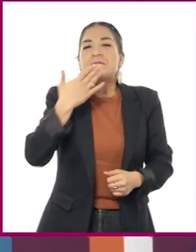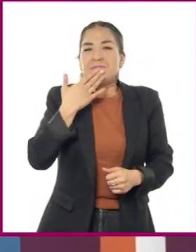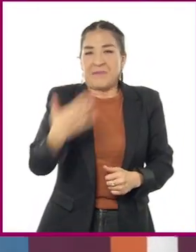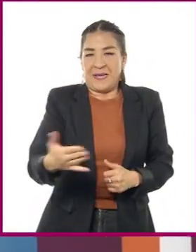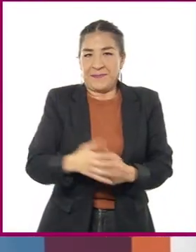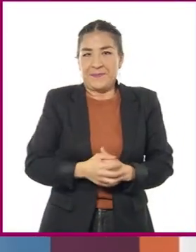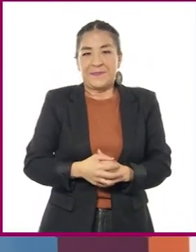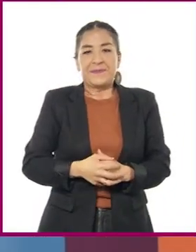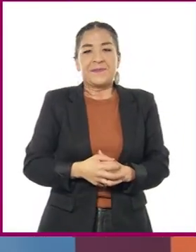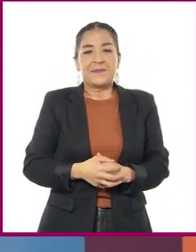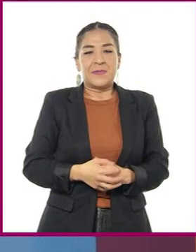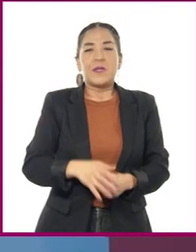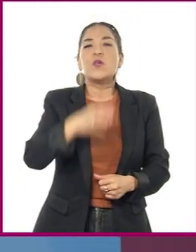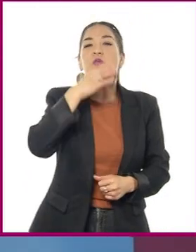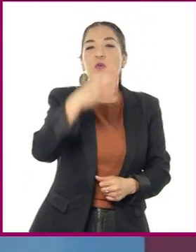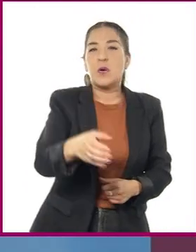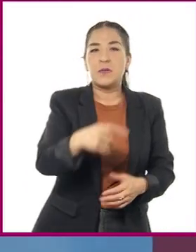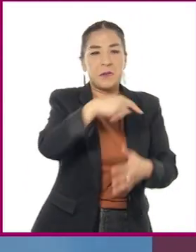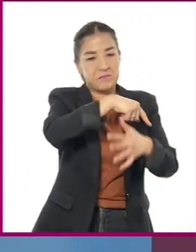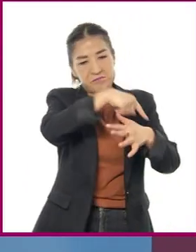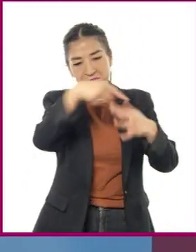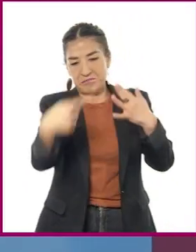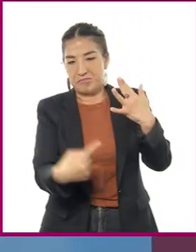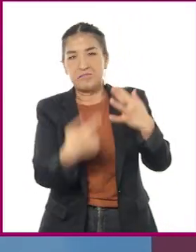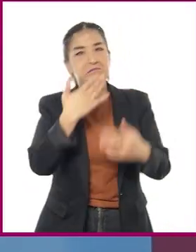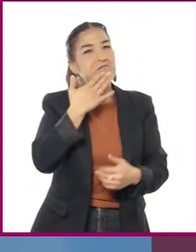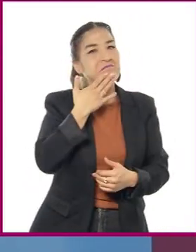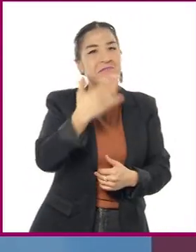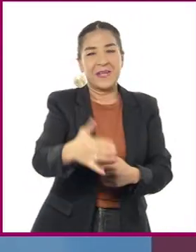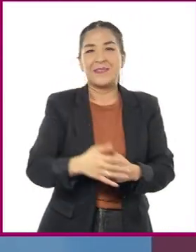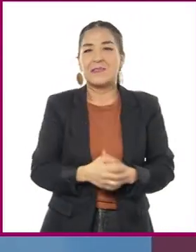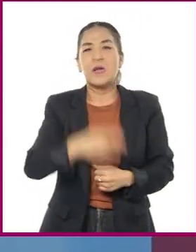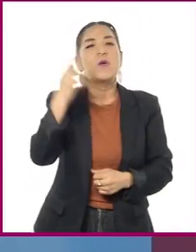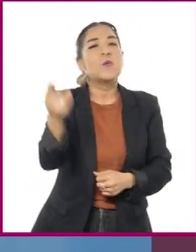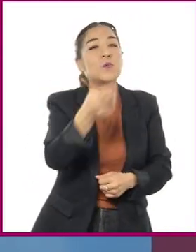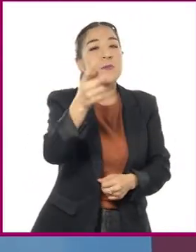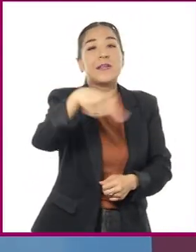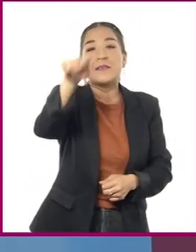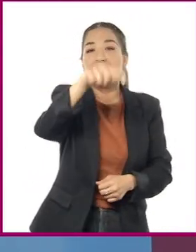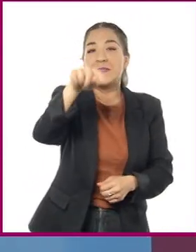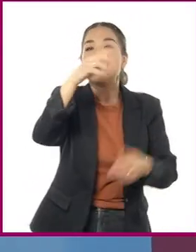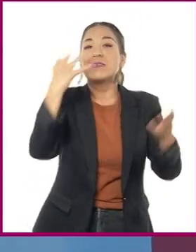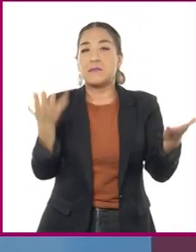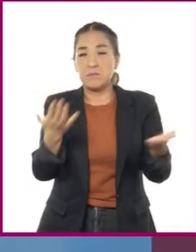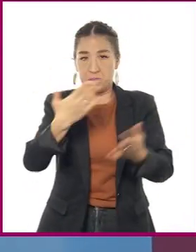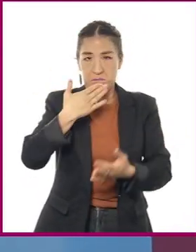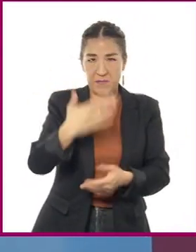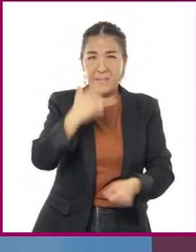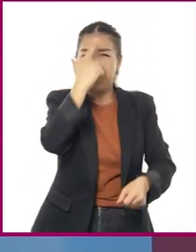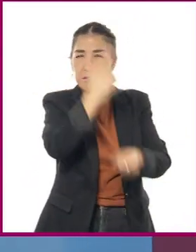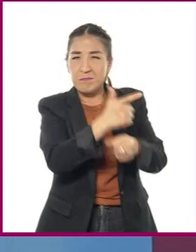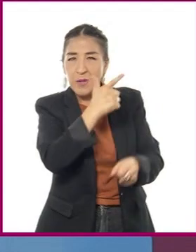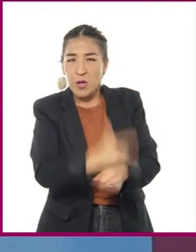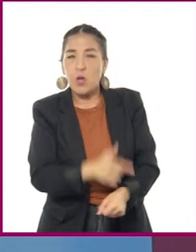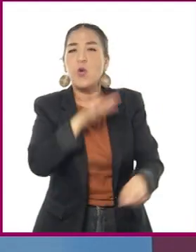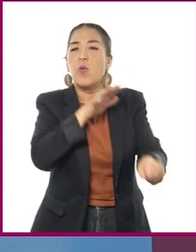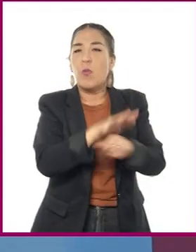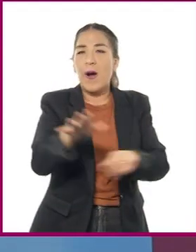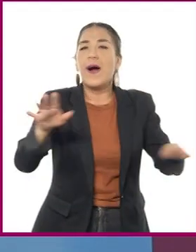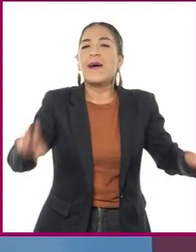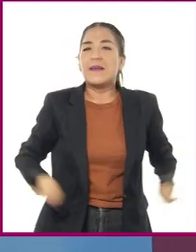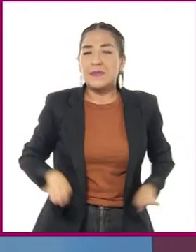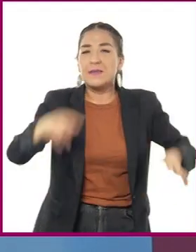Excelente, Nadia. Contestaste de manera correcta. Ustedes en casa, ¿pudieron identificar a qué